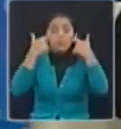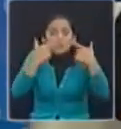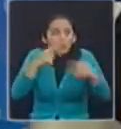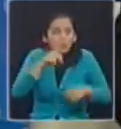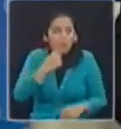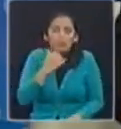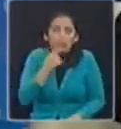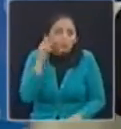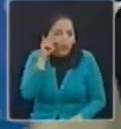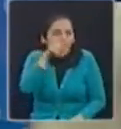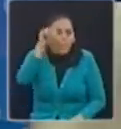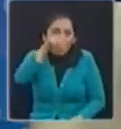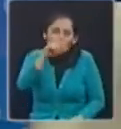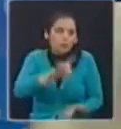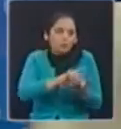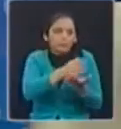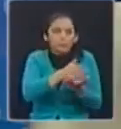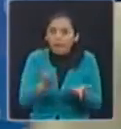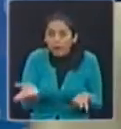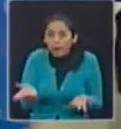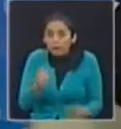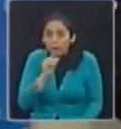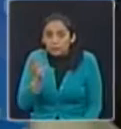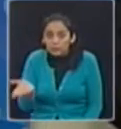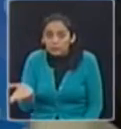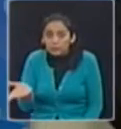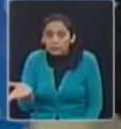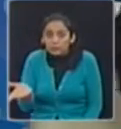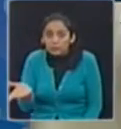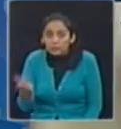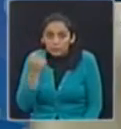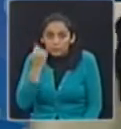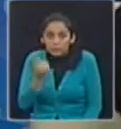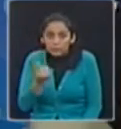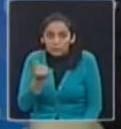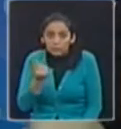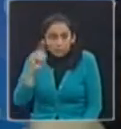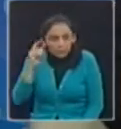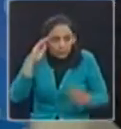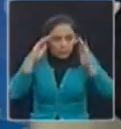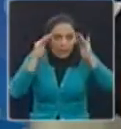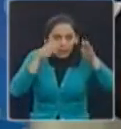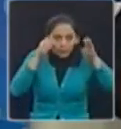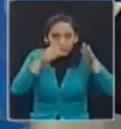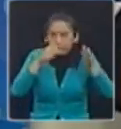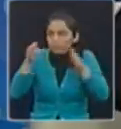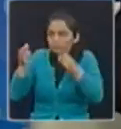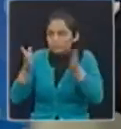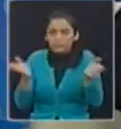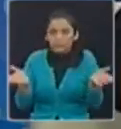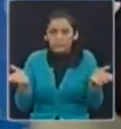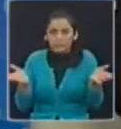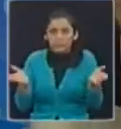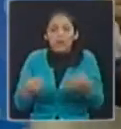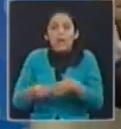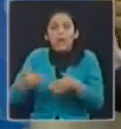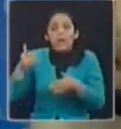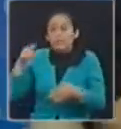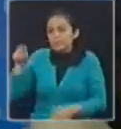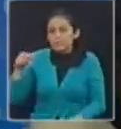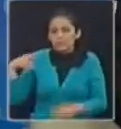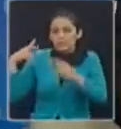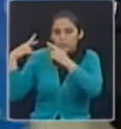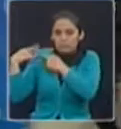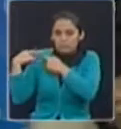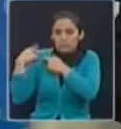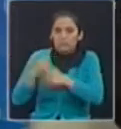un funcionario público es por lo que hace o por lo que deja de hacer, por acción o por omisión. Para este caso, se le encargó la dirección